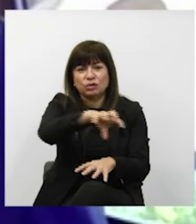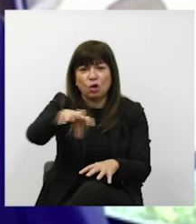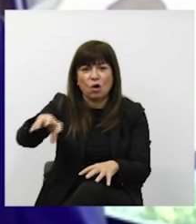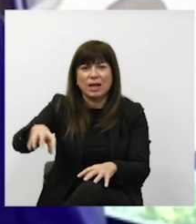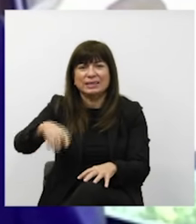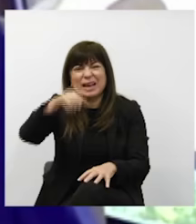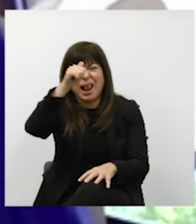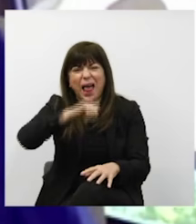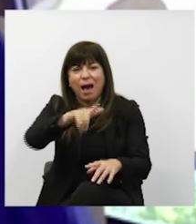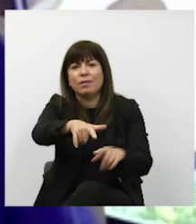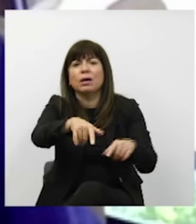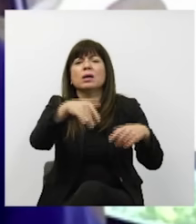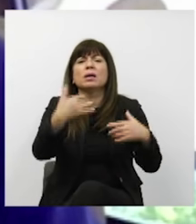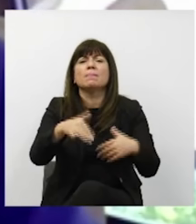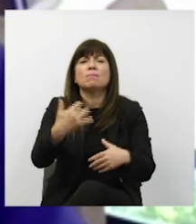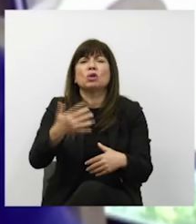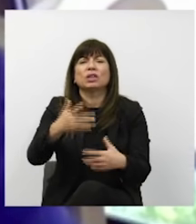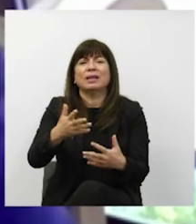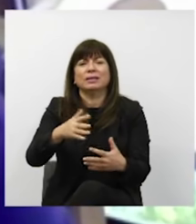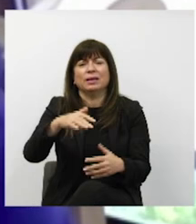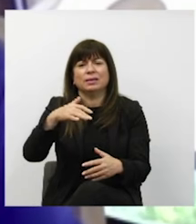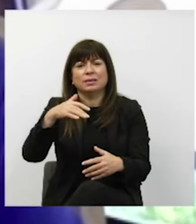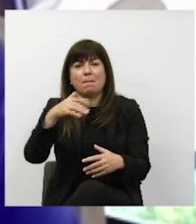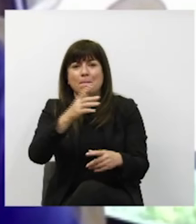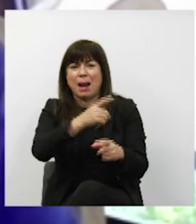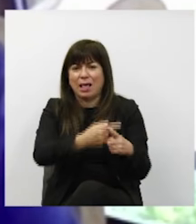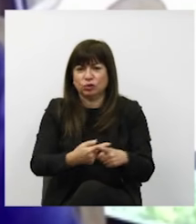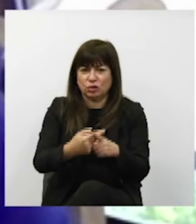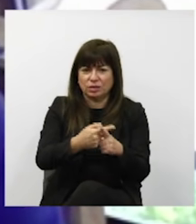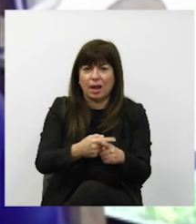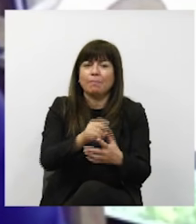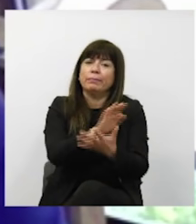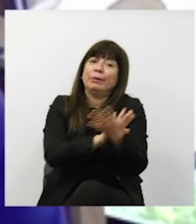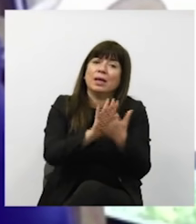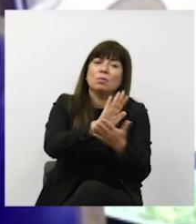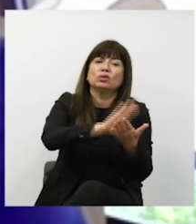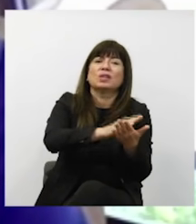la seguridad nacional, por así decirlo, como la salud y otros.